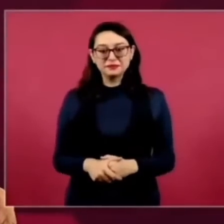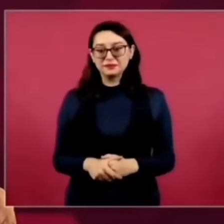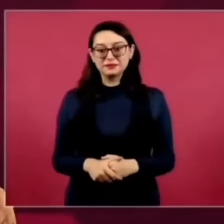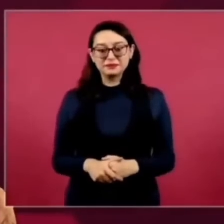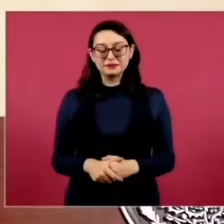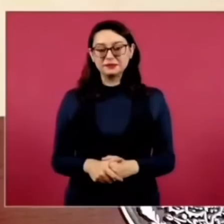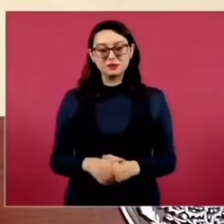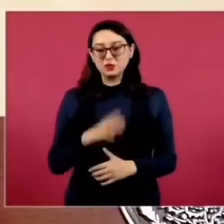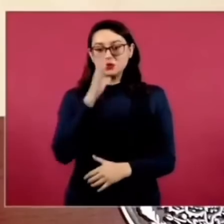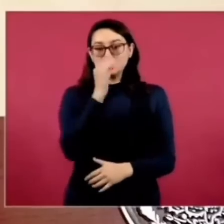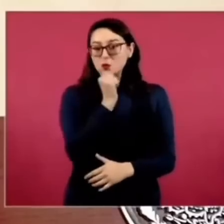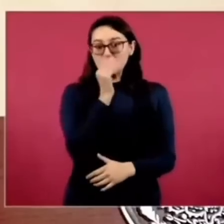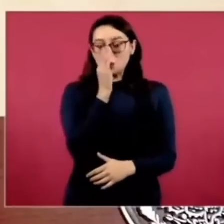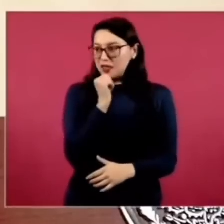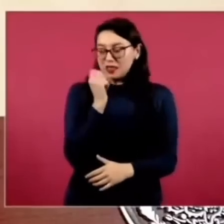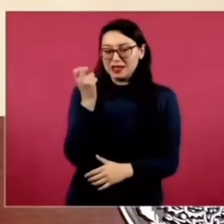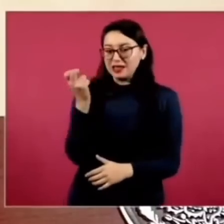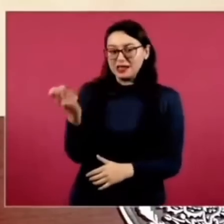No.